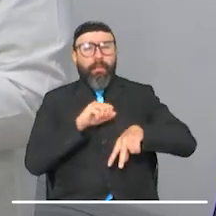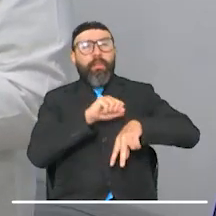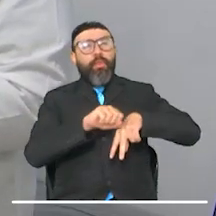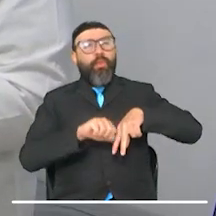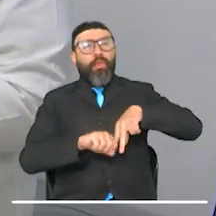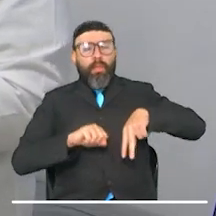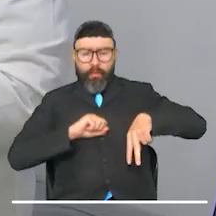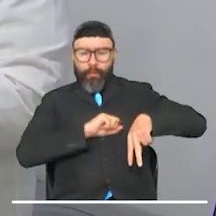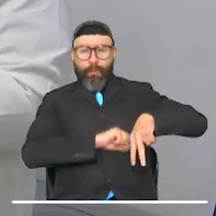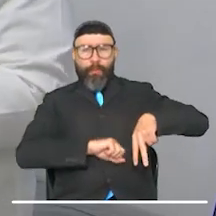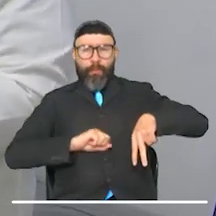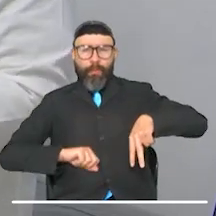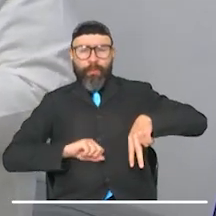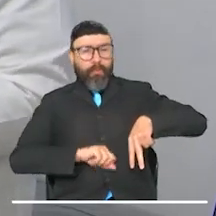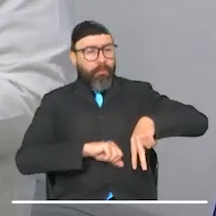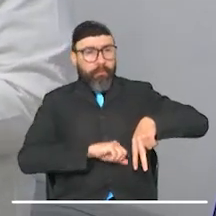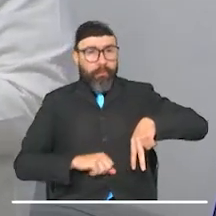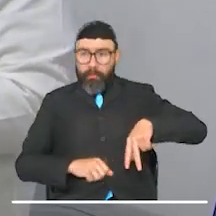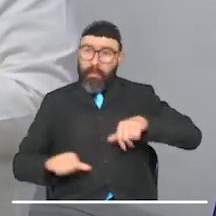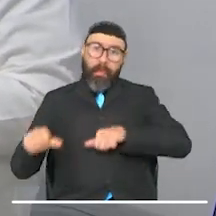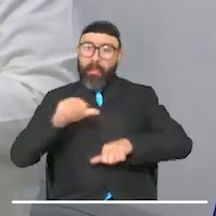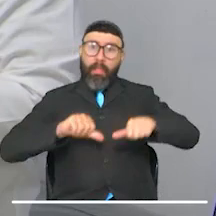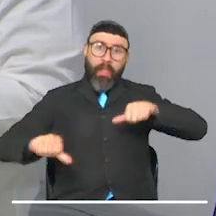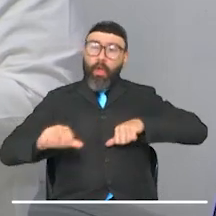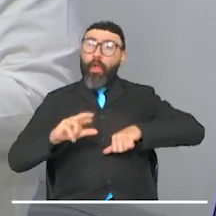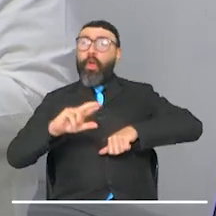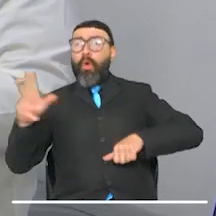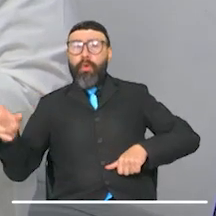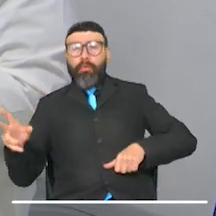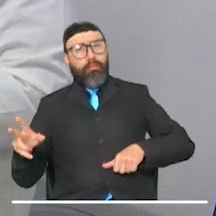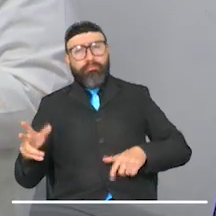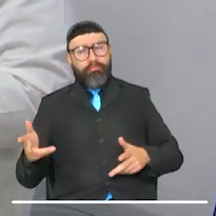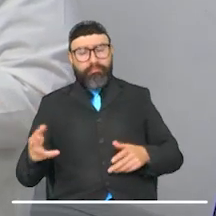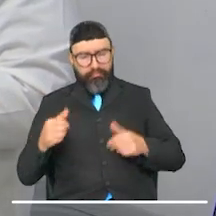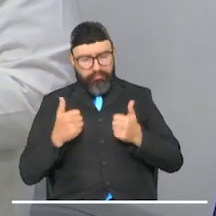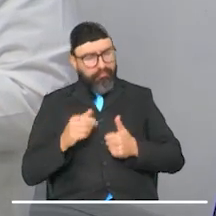prácticamente no puede ser sustituida al día de hoy por ningún otro método diagnóstico